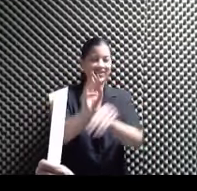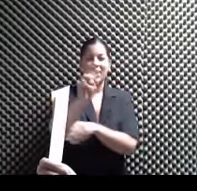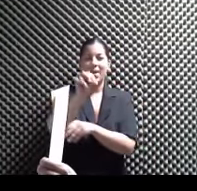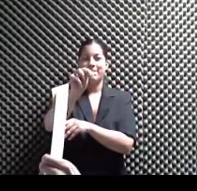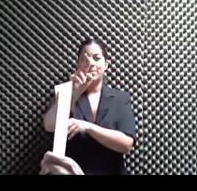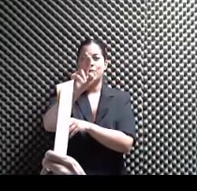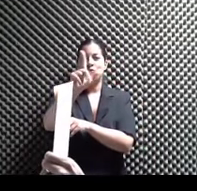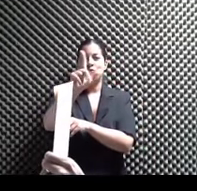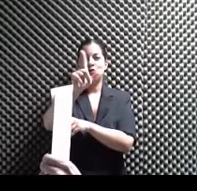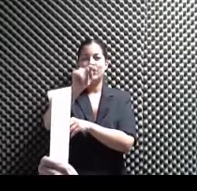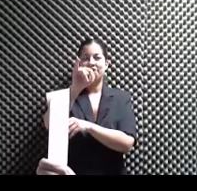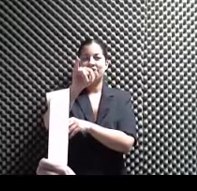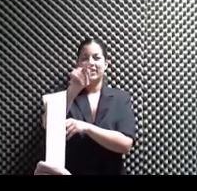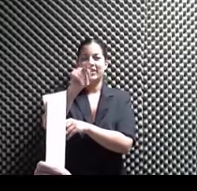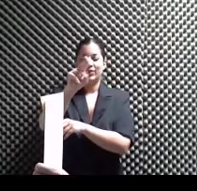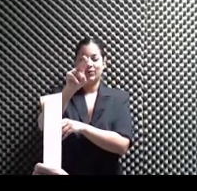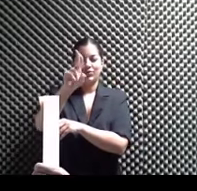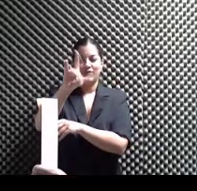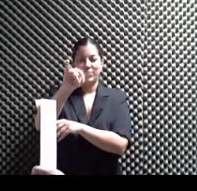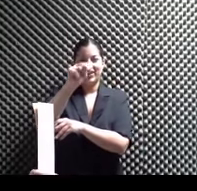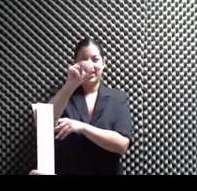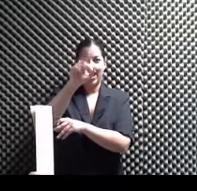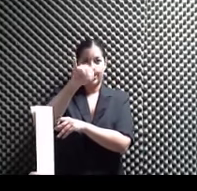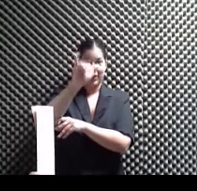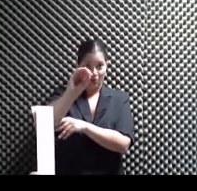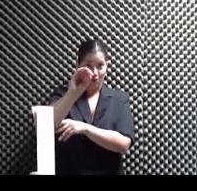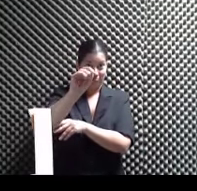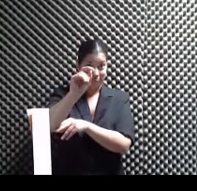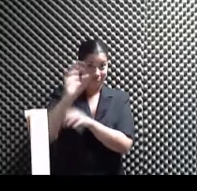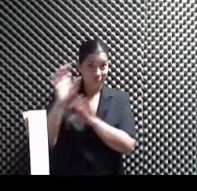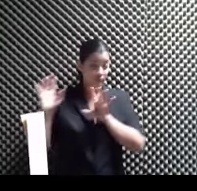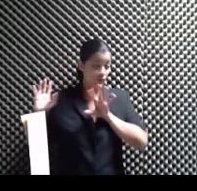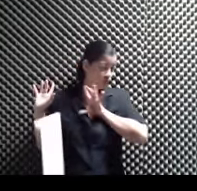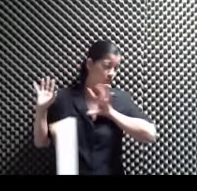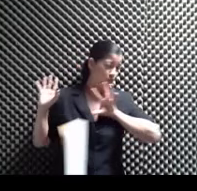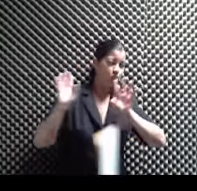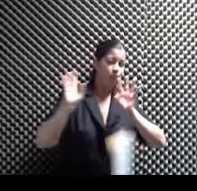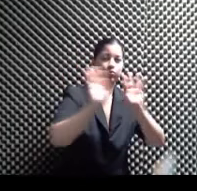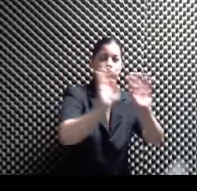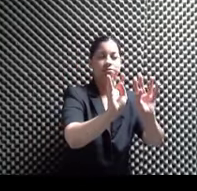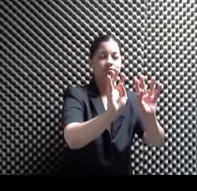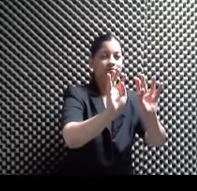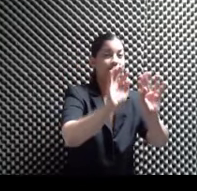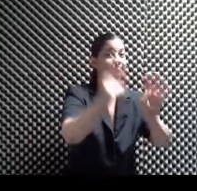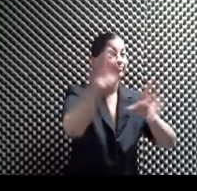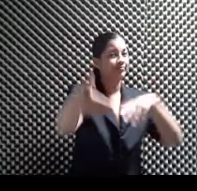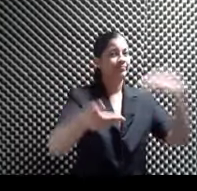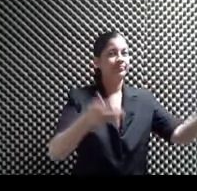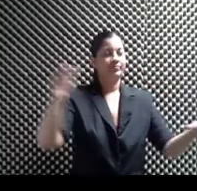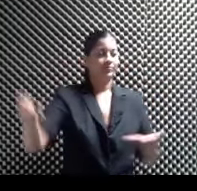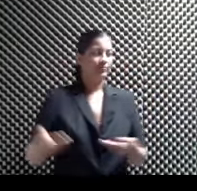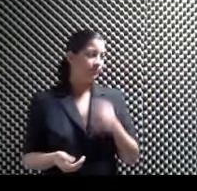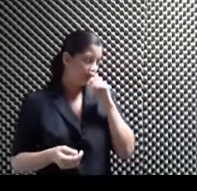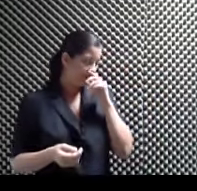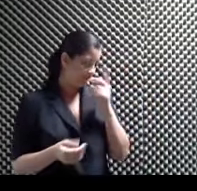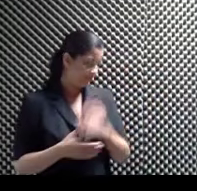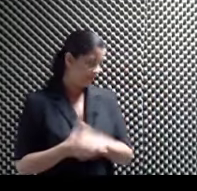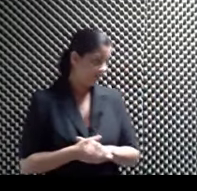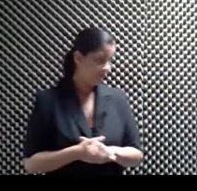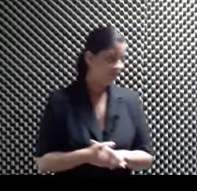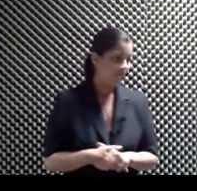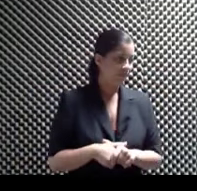fanaticada de Lucecita La recibió Y corrieron hasta las calles Del viejo San Juan Donde lo que es El comité olímpico hoy Fue el cierre De la